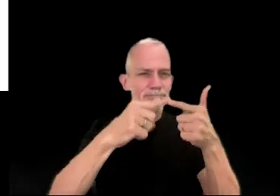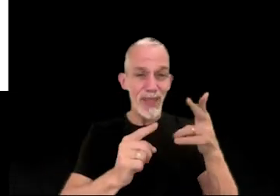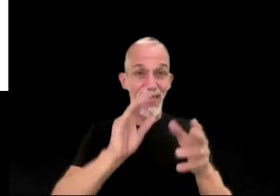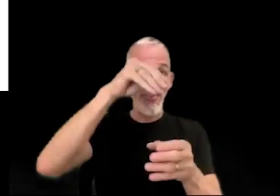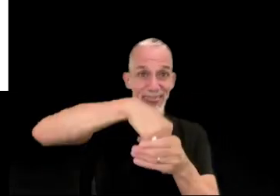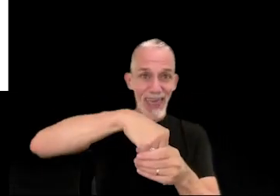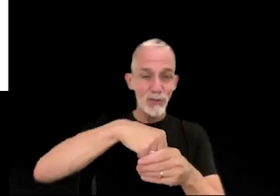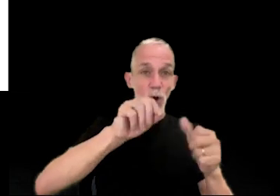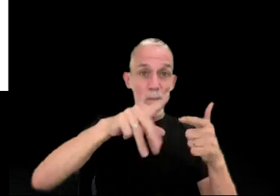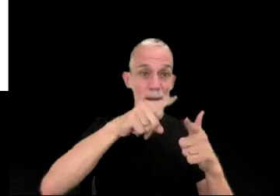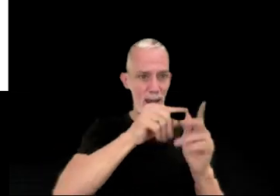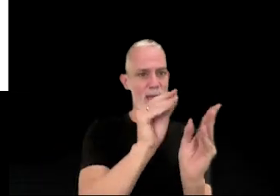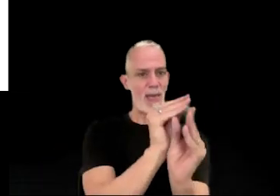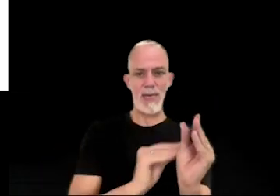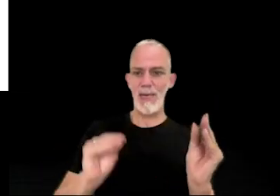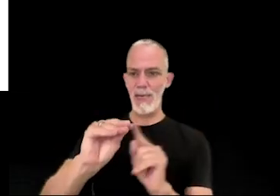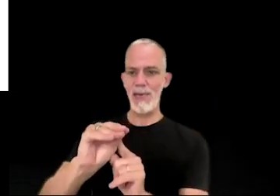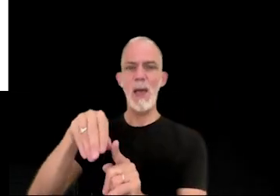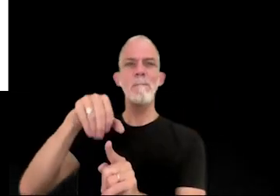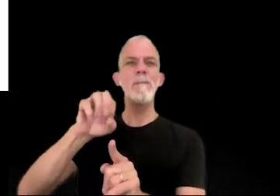sean incorporadas en esta moratoria.